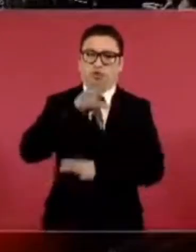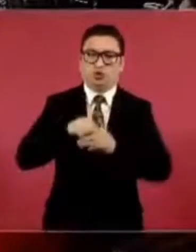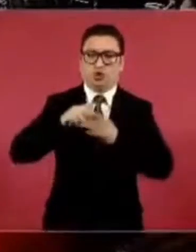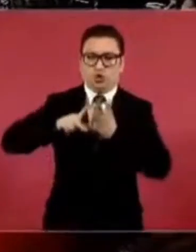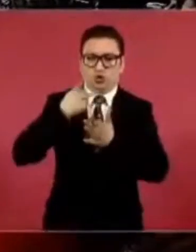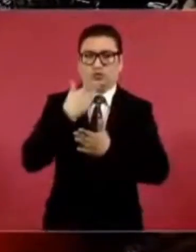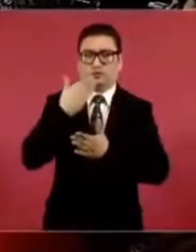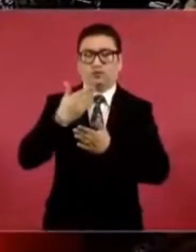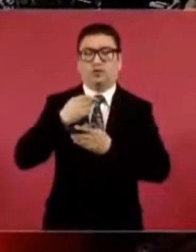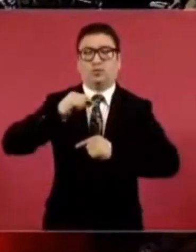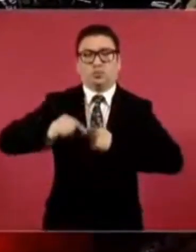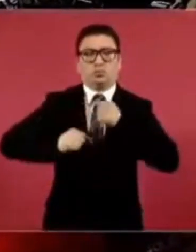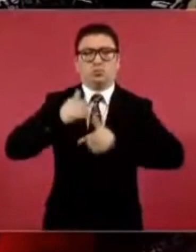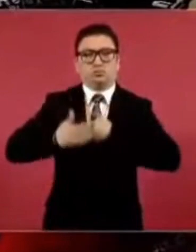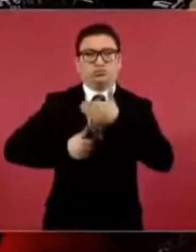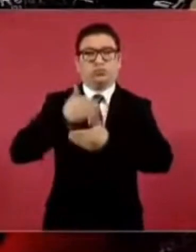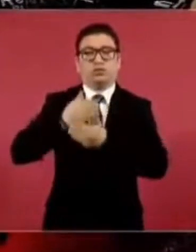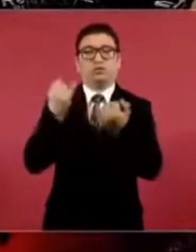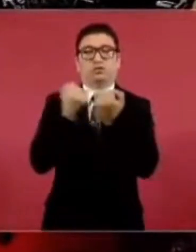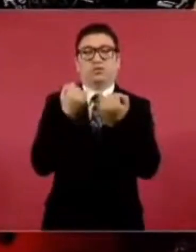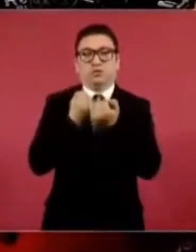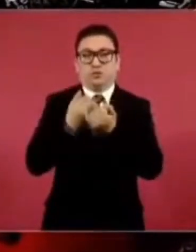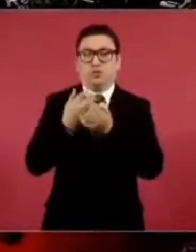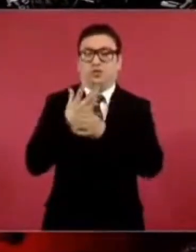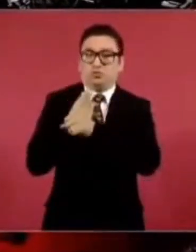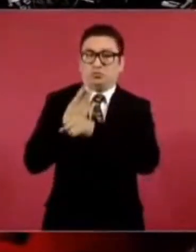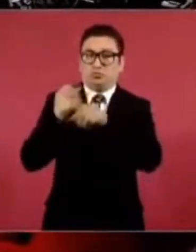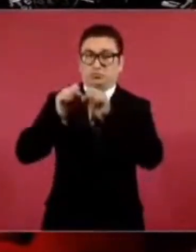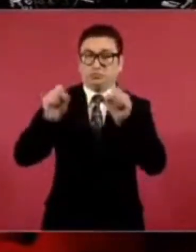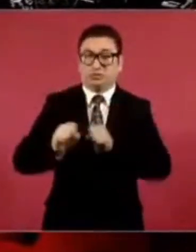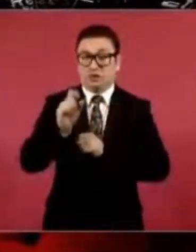está restableciendo el sistema de agua y cómo se está